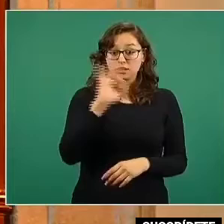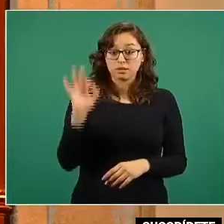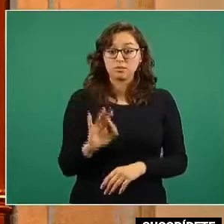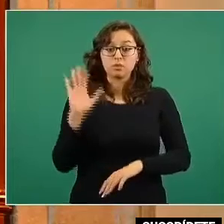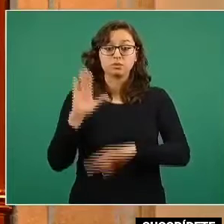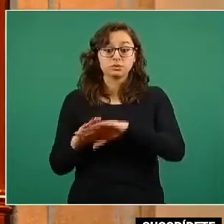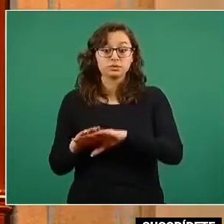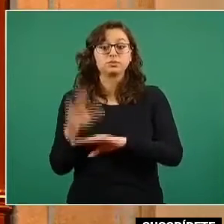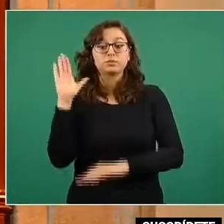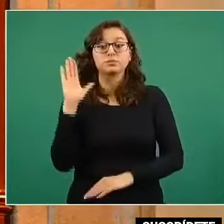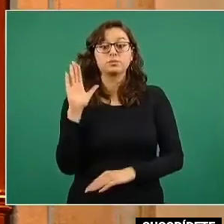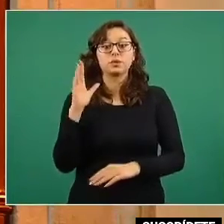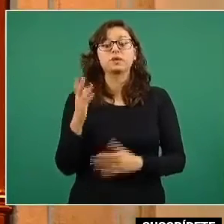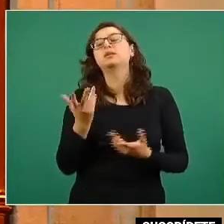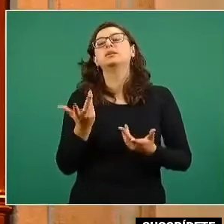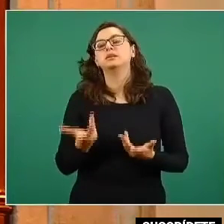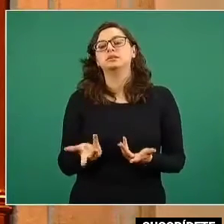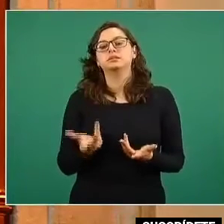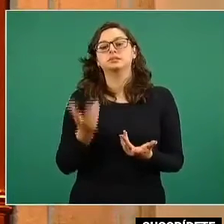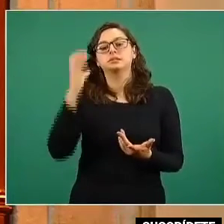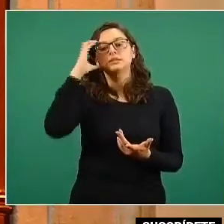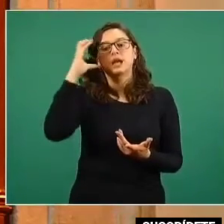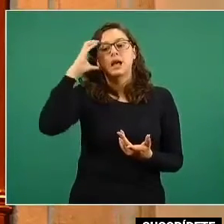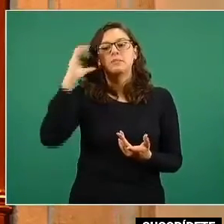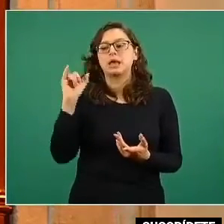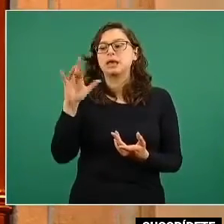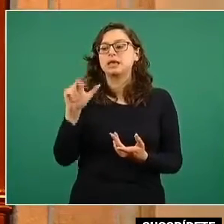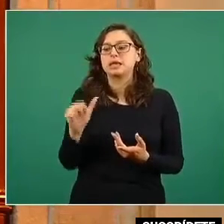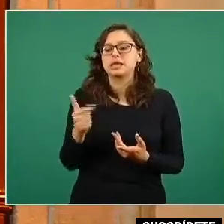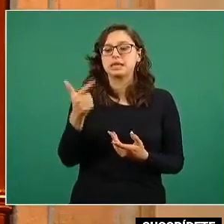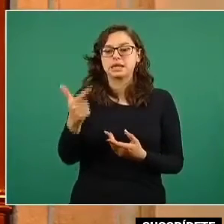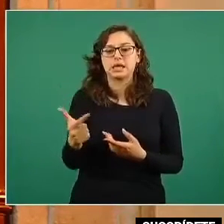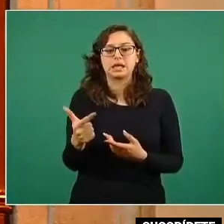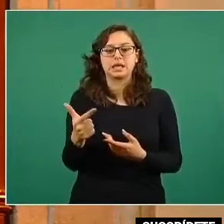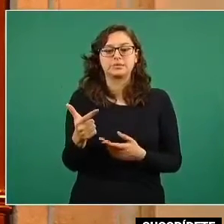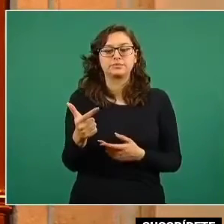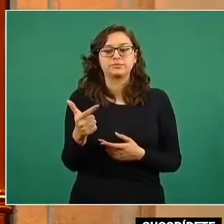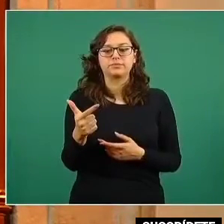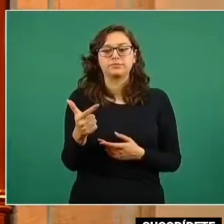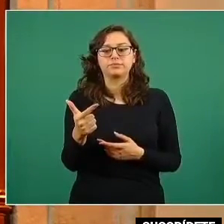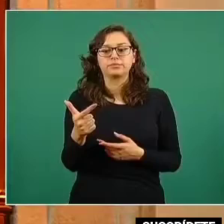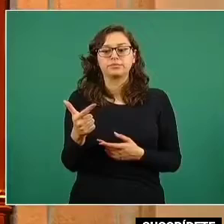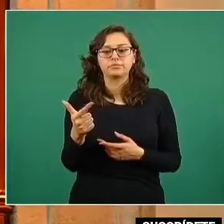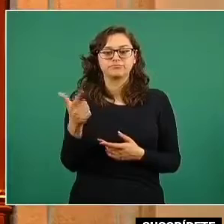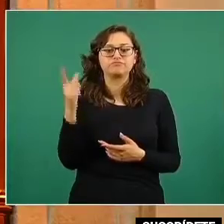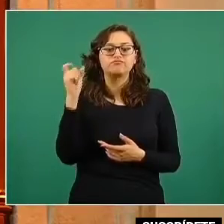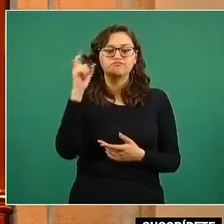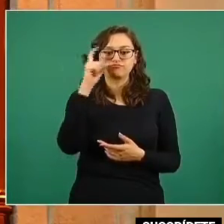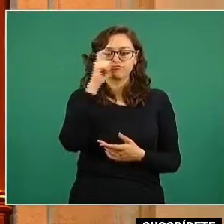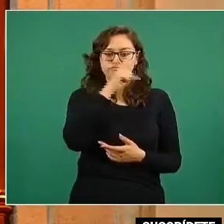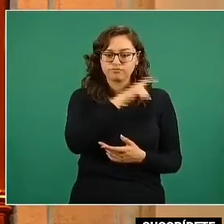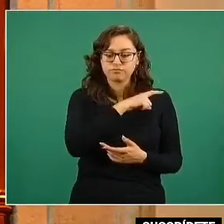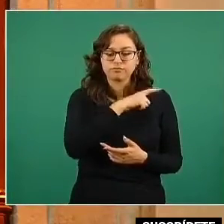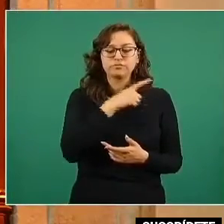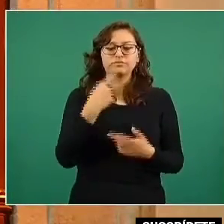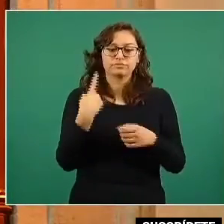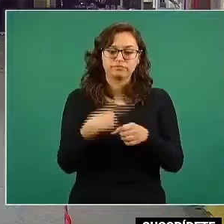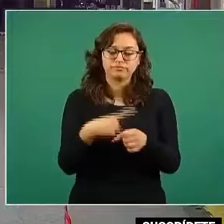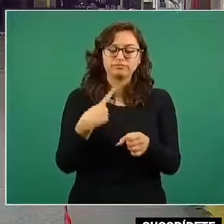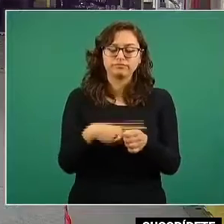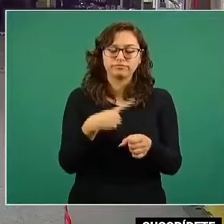sus camas destinadas para pacientes IRAG con complicaciones o que están presentando